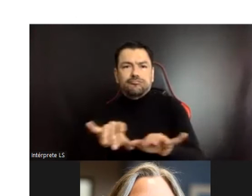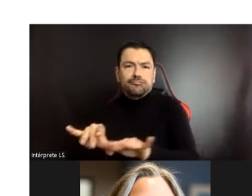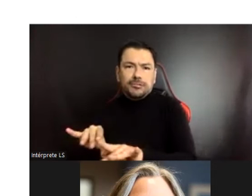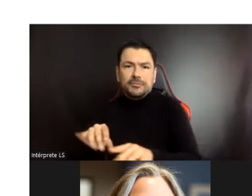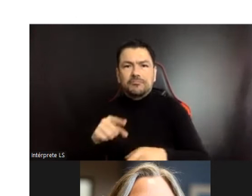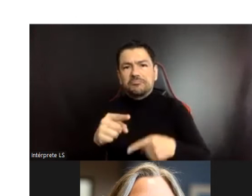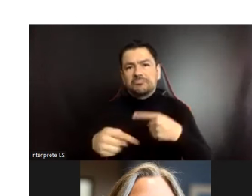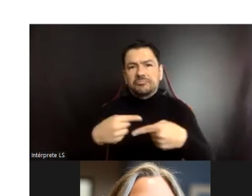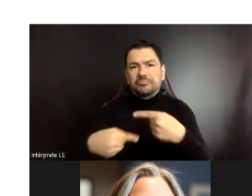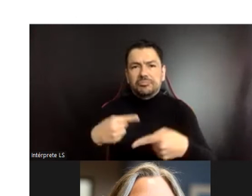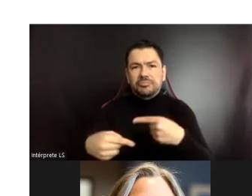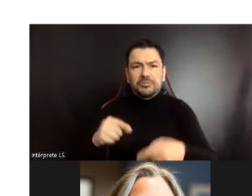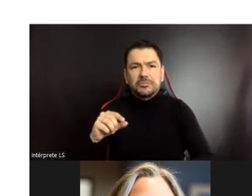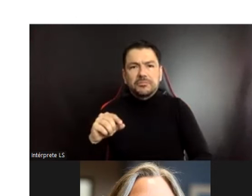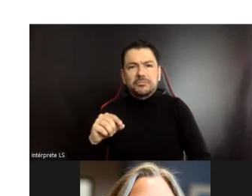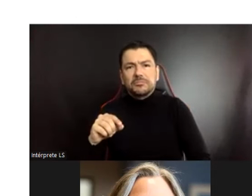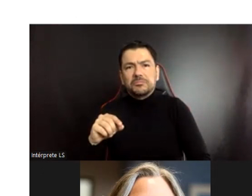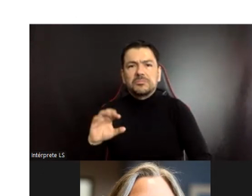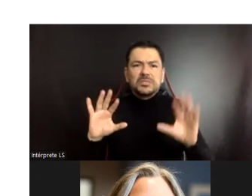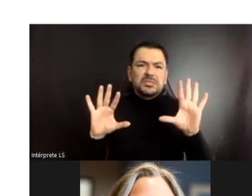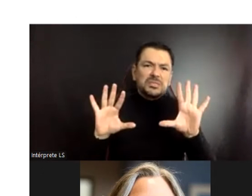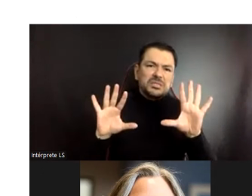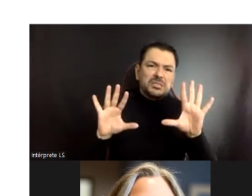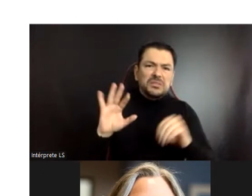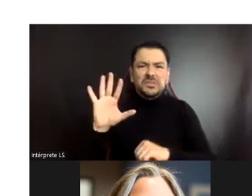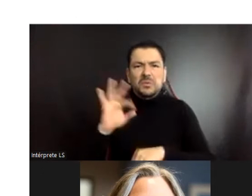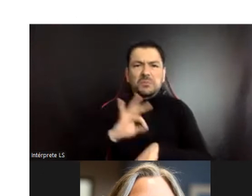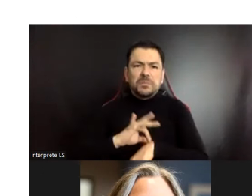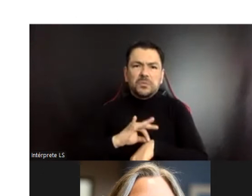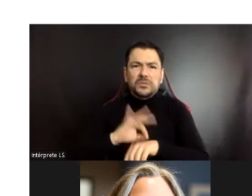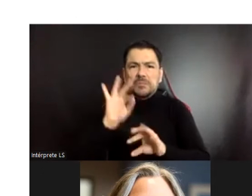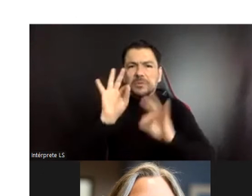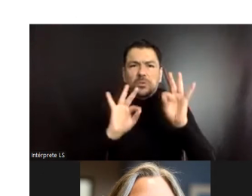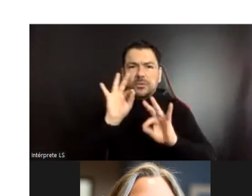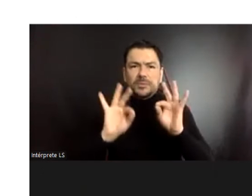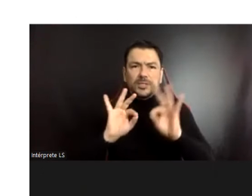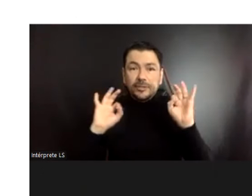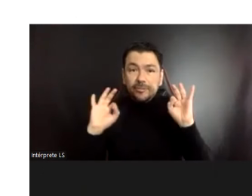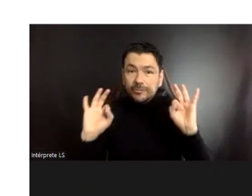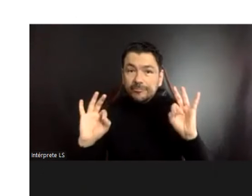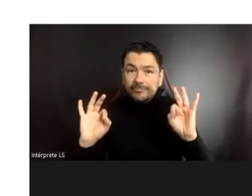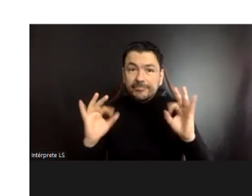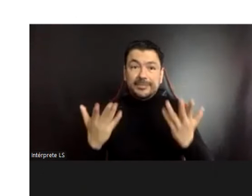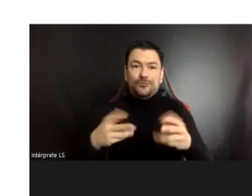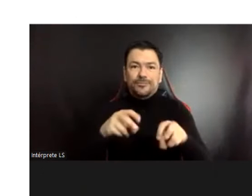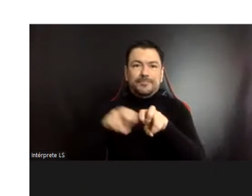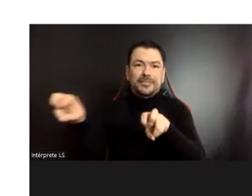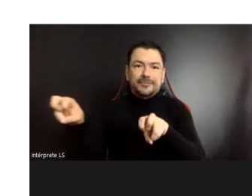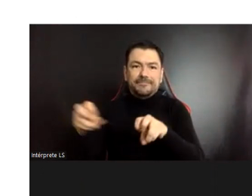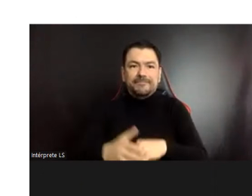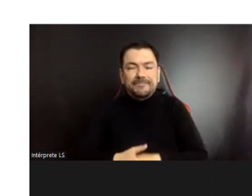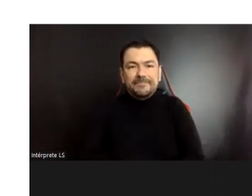10 minutos para preguntas. Voy a ponerles la pregunta al panel. Mónica, vi que ha respondido